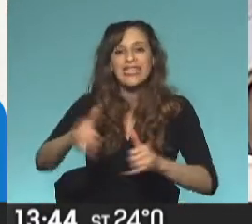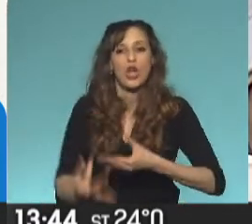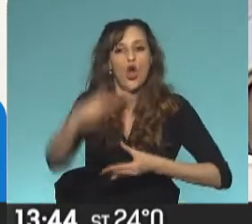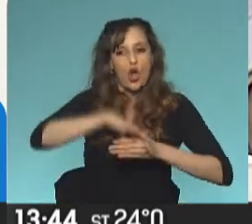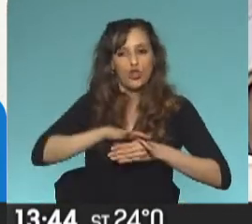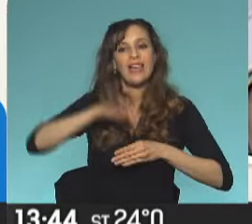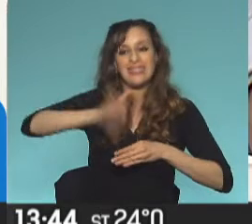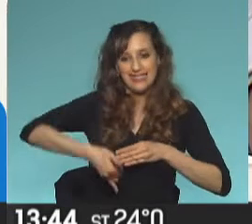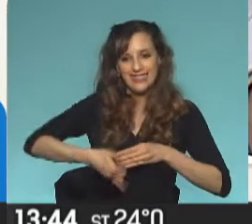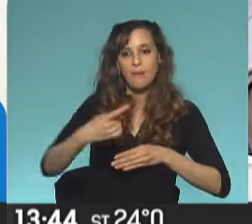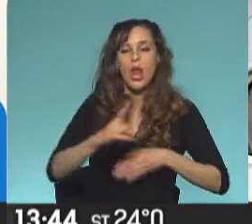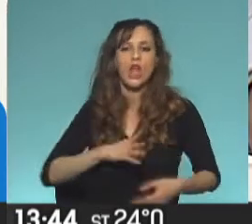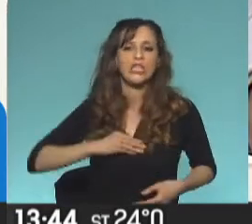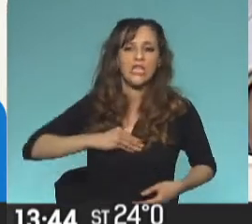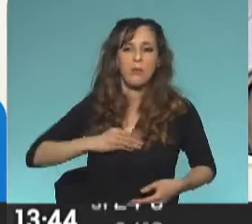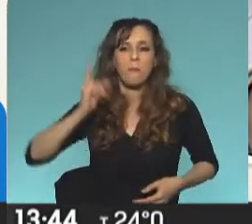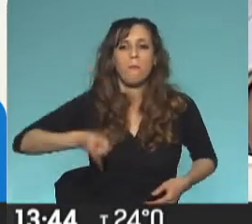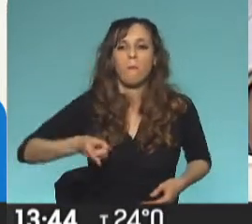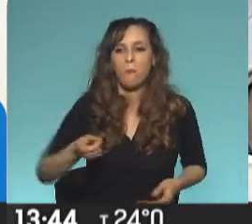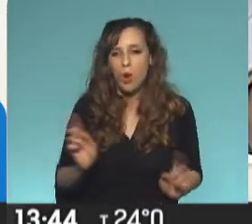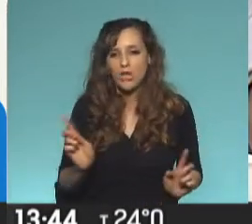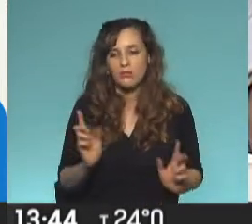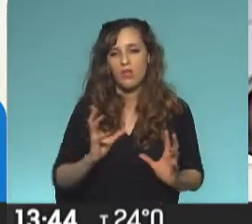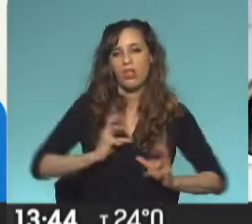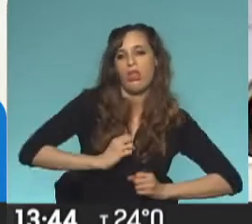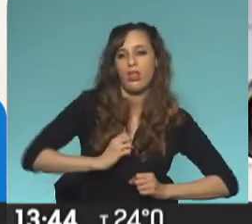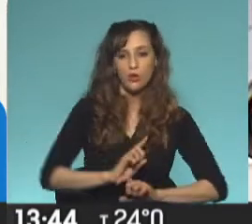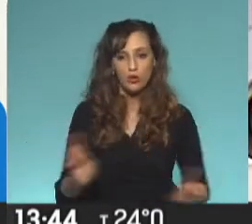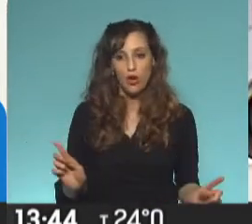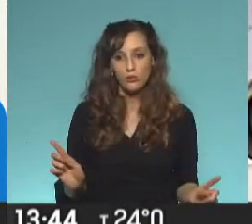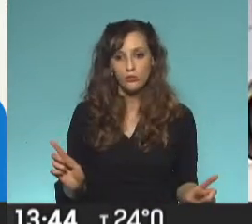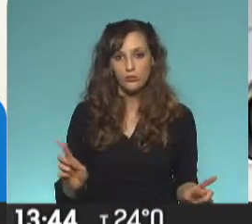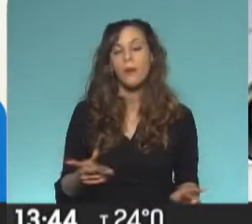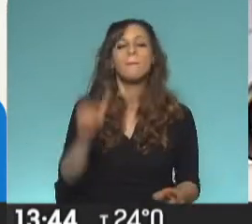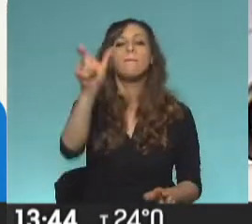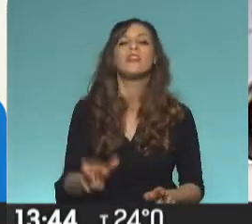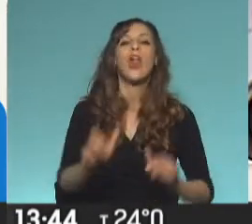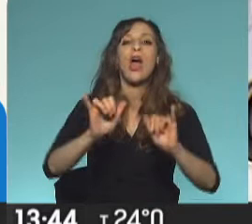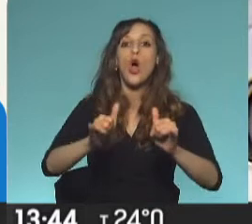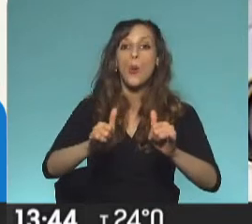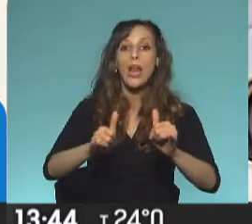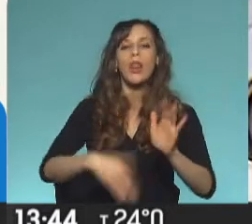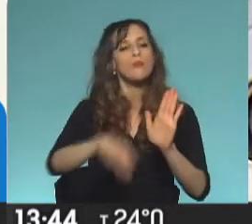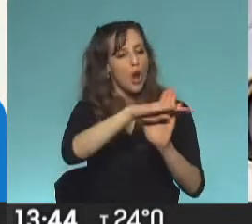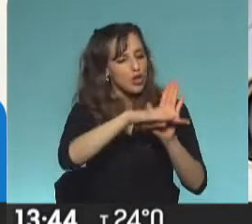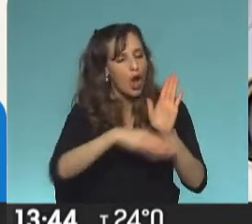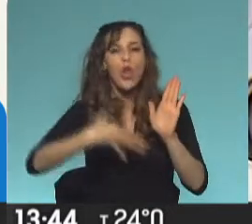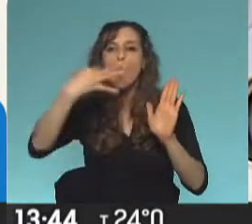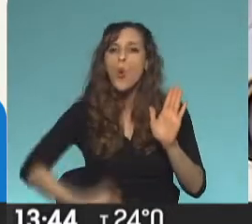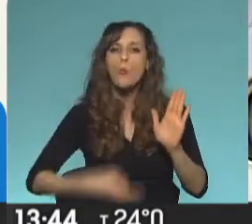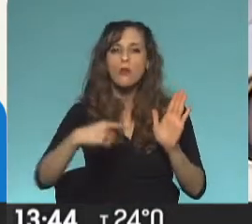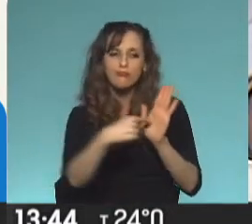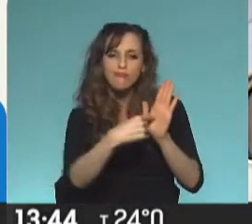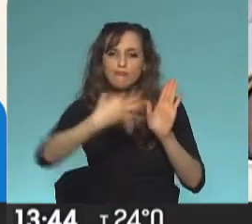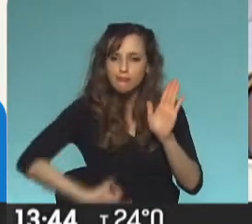tienen de una manera riesgosa para ellos mismos es decir que para alguien que joven aceptar los protocolos cumplirlos cambiar